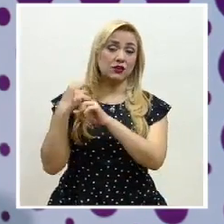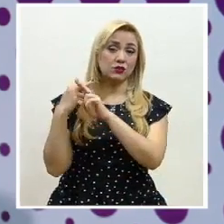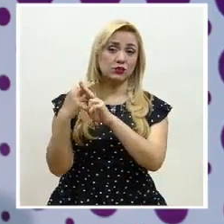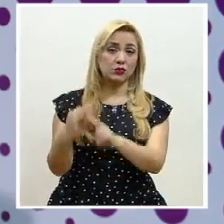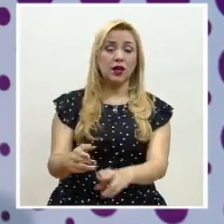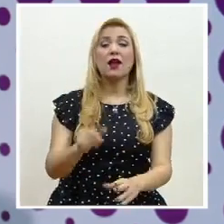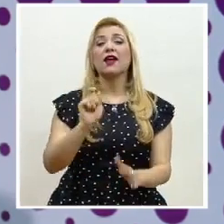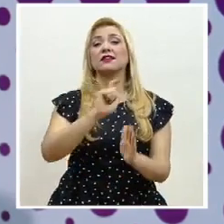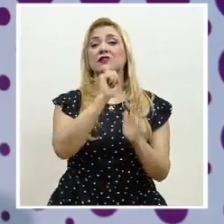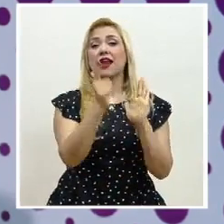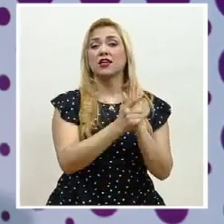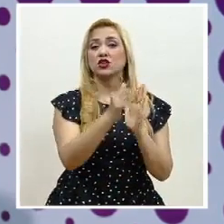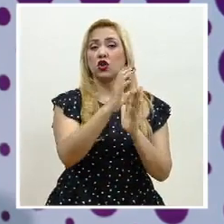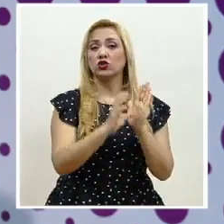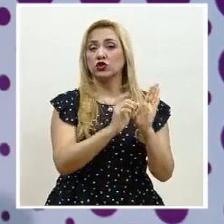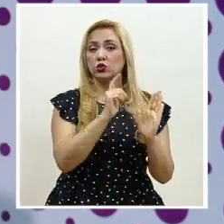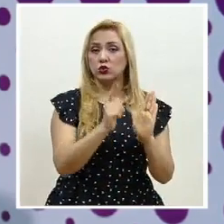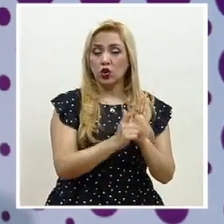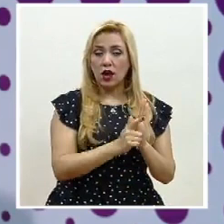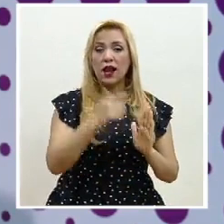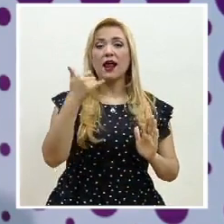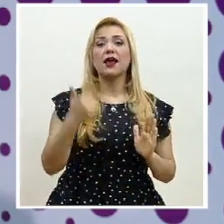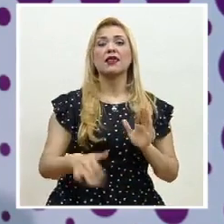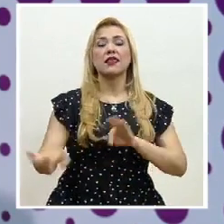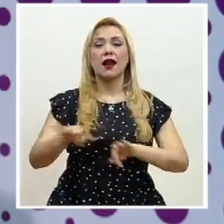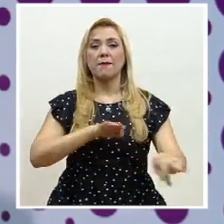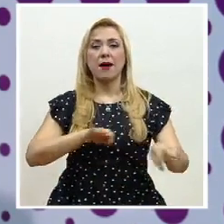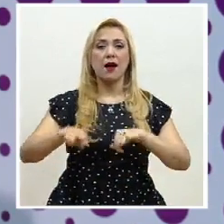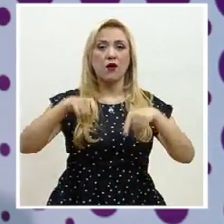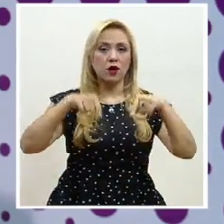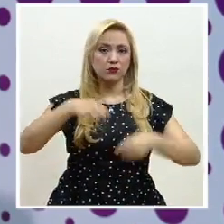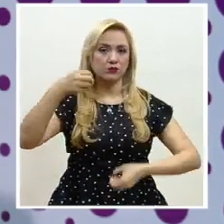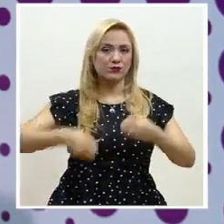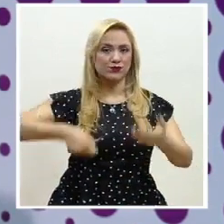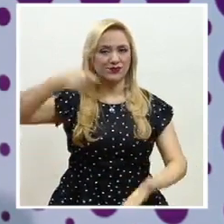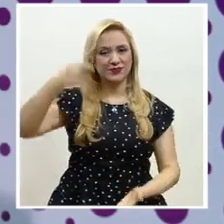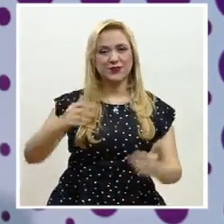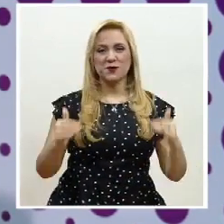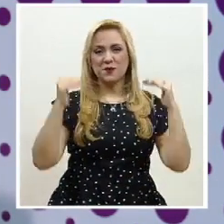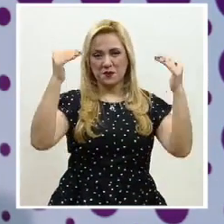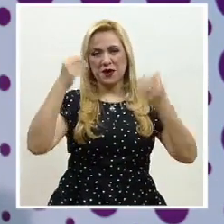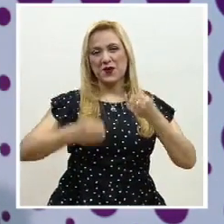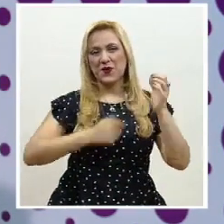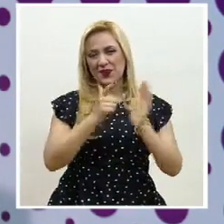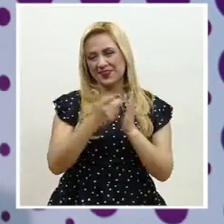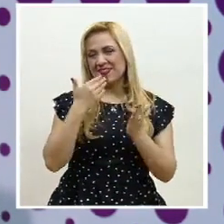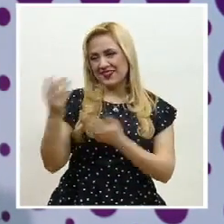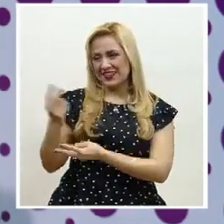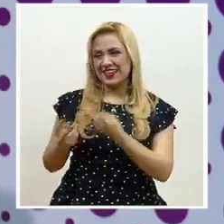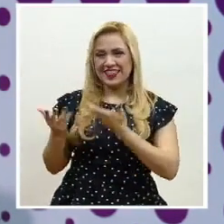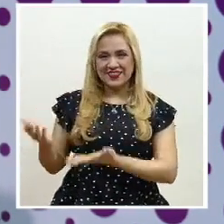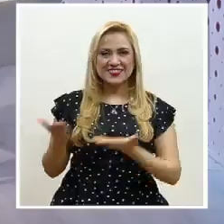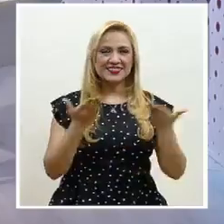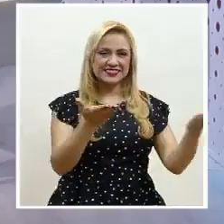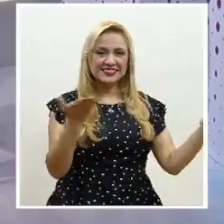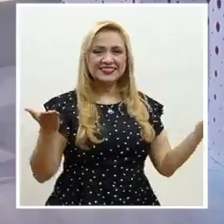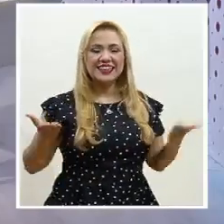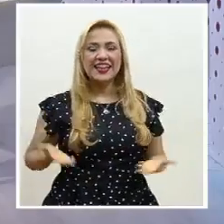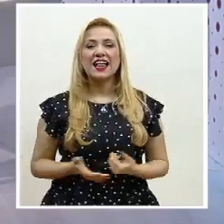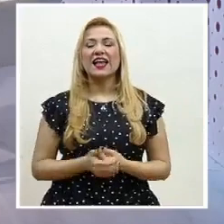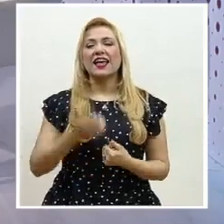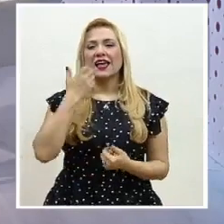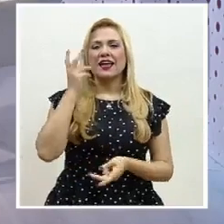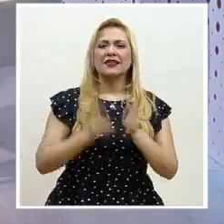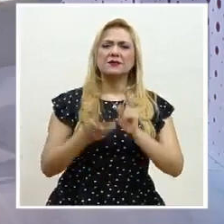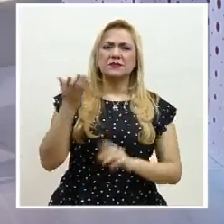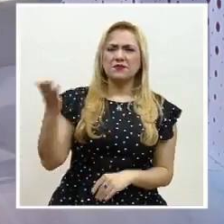derecho constitucional y a la labor jurisdiccional en la Suprema Corte de Justicia de la Nación. Bienvenido, Juan Jaime. Muchas gracias. Me gustaría empezar la conversación